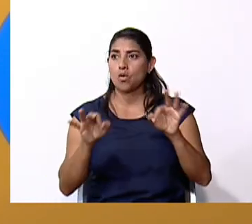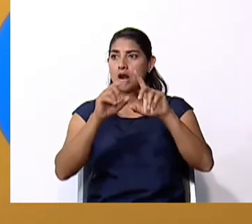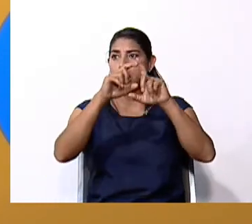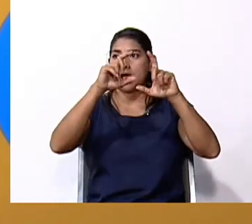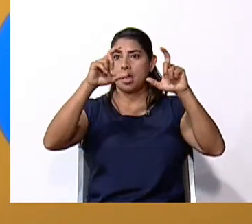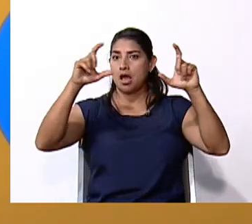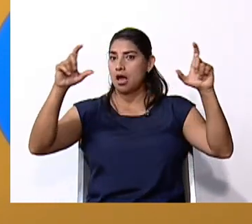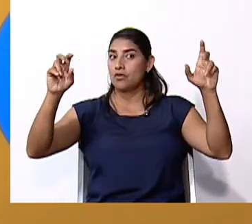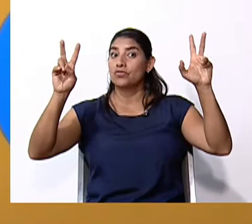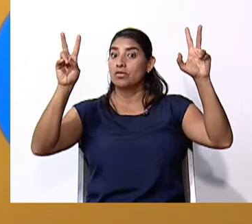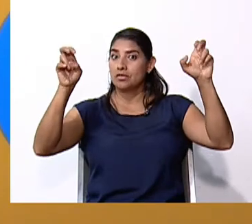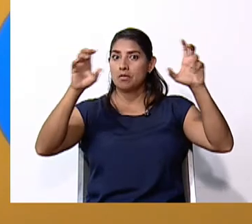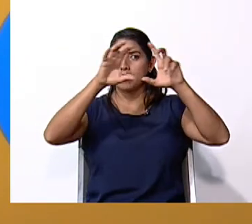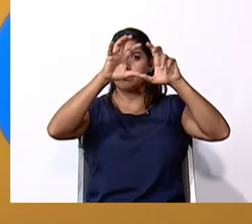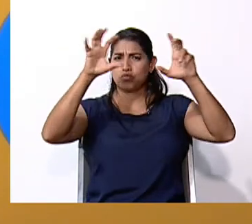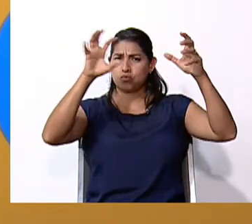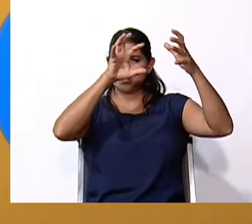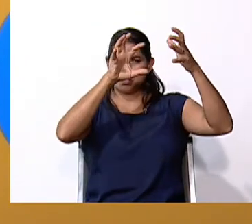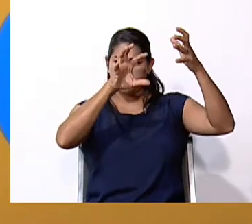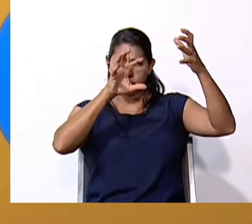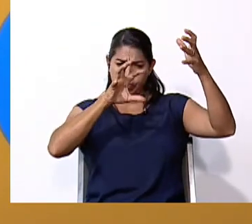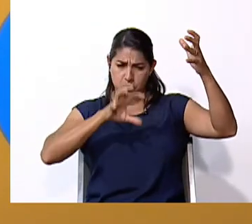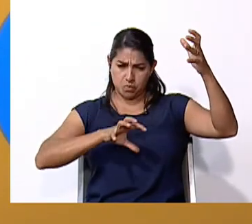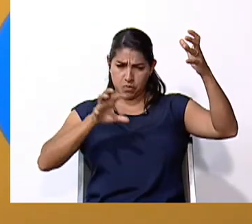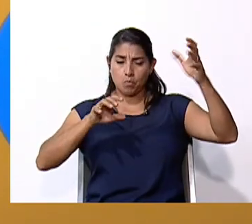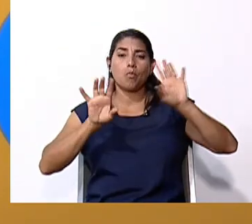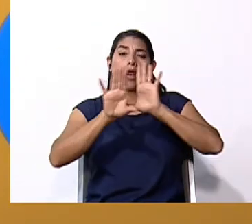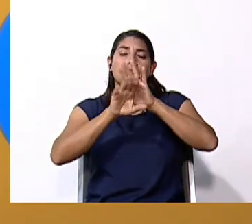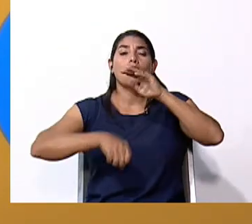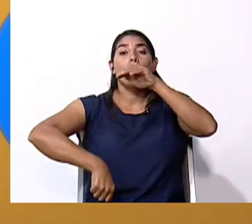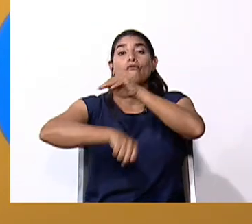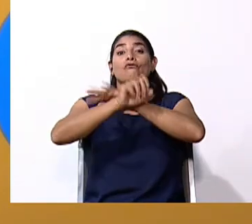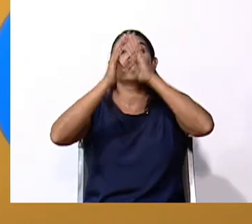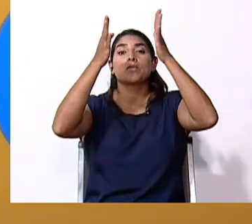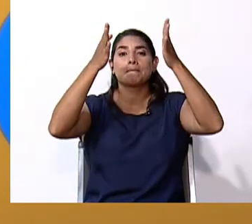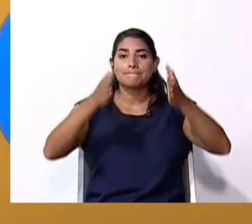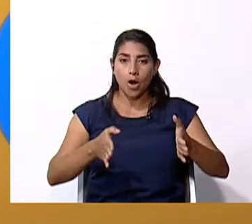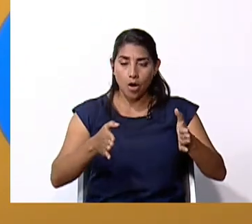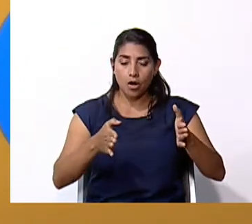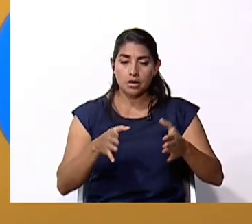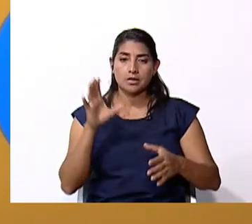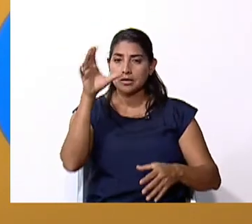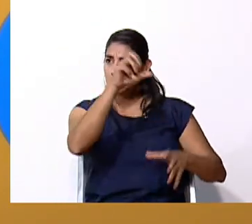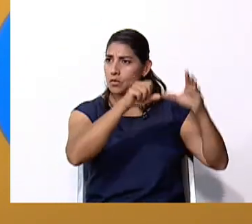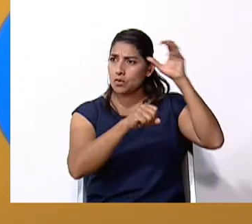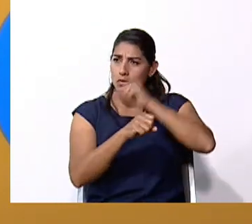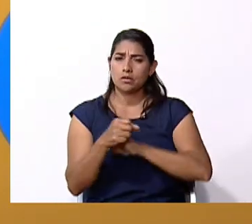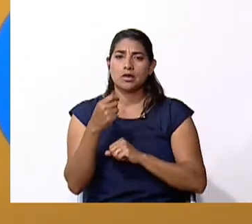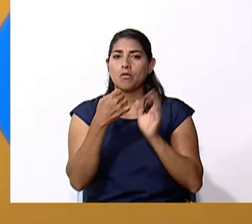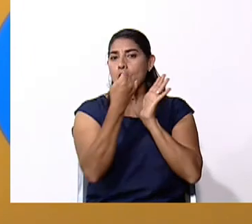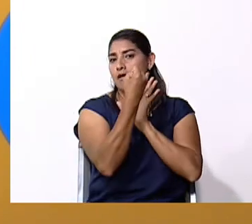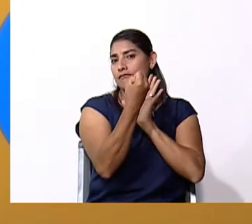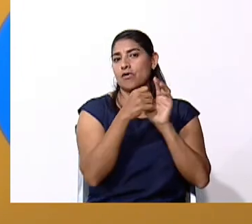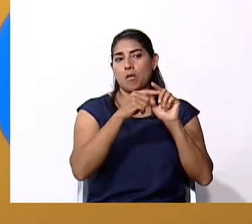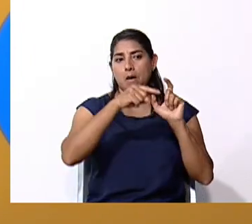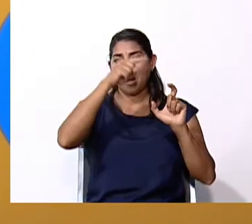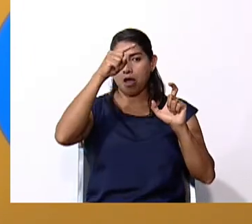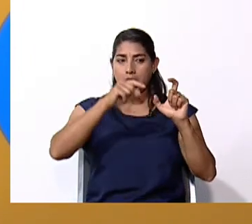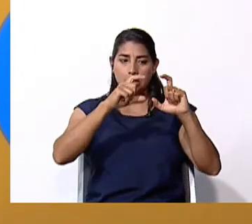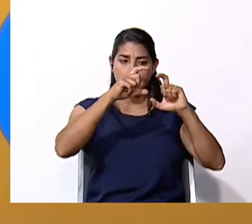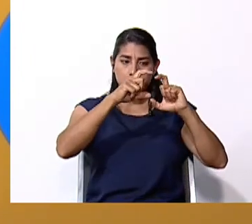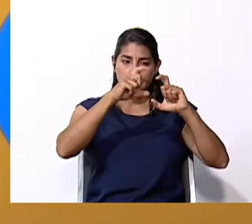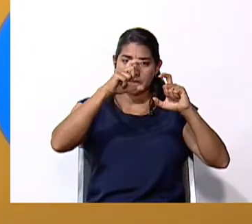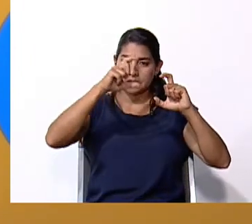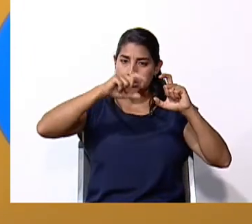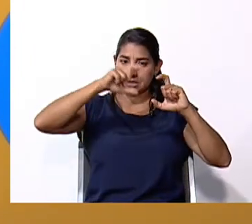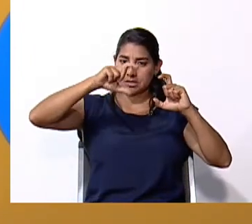de un tema en específico. Les digo, el fútbol. Y lo que me encuentro es un gráfico. Yo puedo interpretar